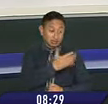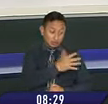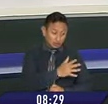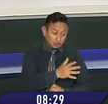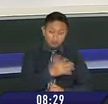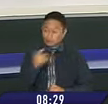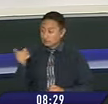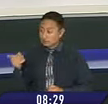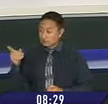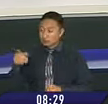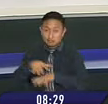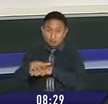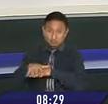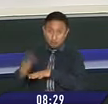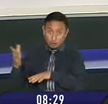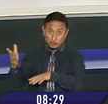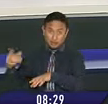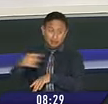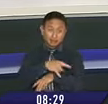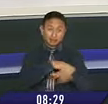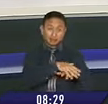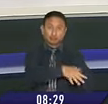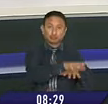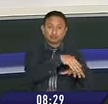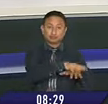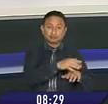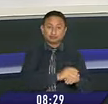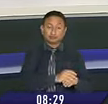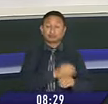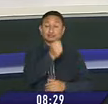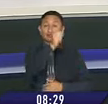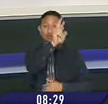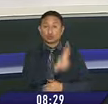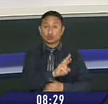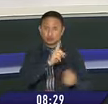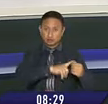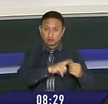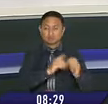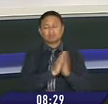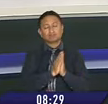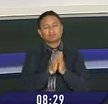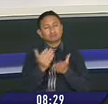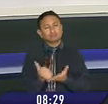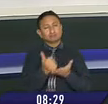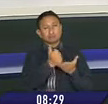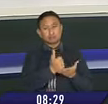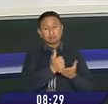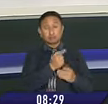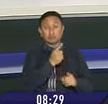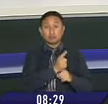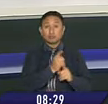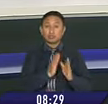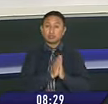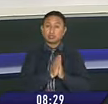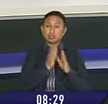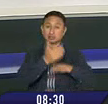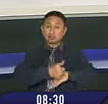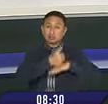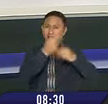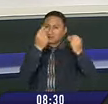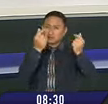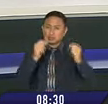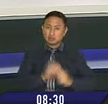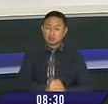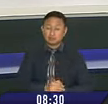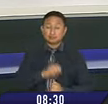se desperdicia. Los vecinos de la Ferroviaria Baja, pues del sur de Quito, solicitan ayuda. Por ello pues piden la intervención inmediata a